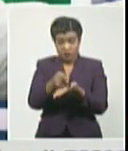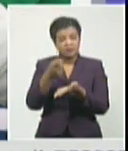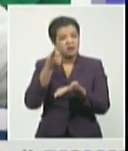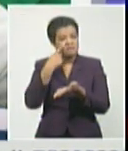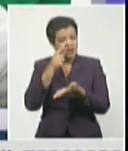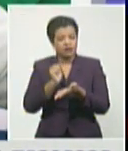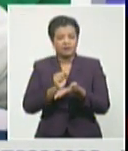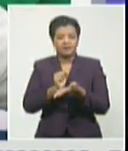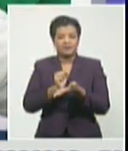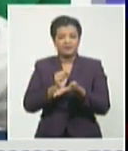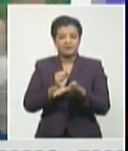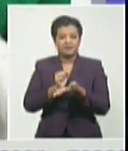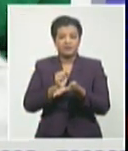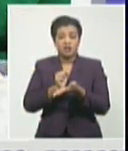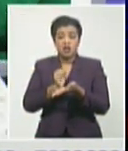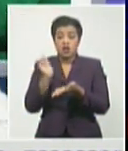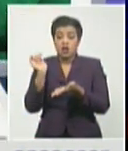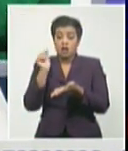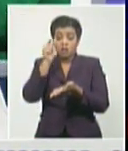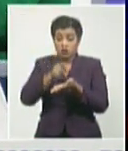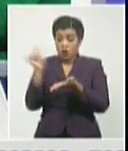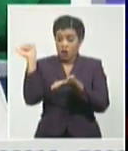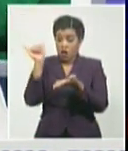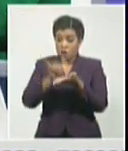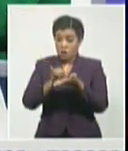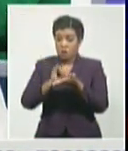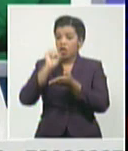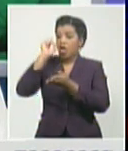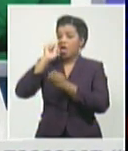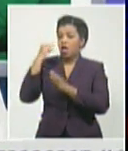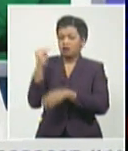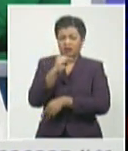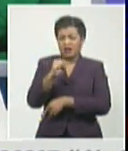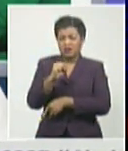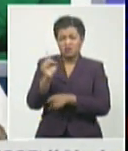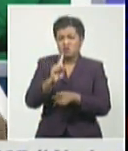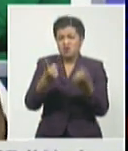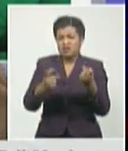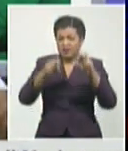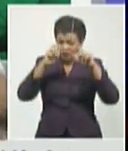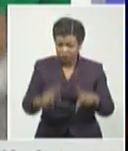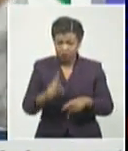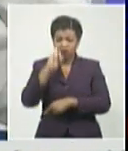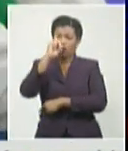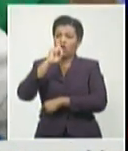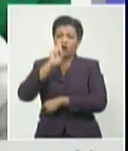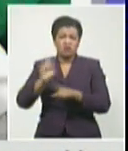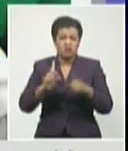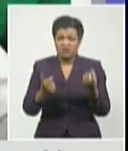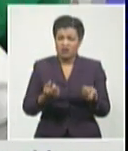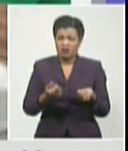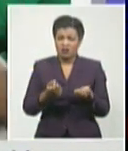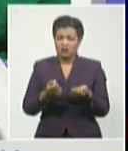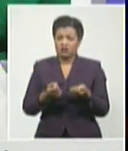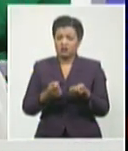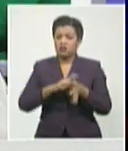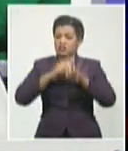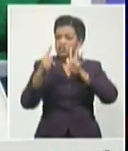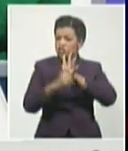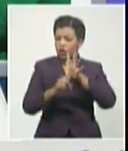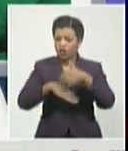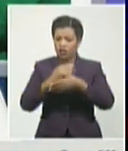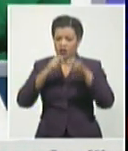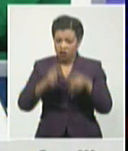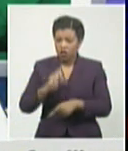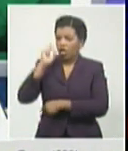y si viene con un peso de recreativo aunque tú serás el primer día cuando llegué aquí y para que se lo hace al quinto día de